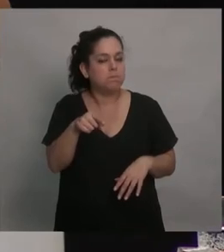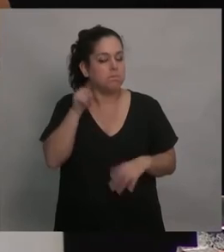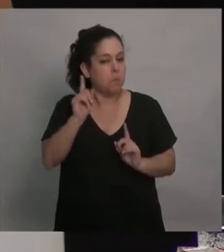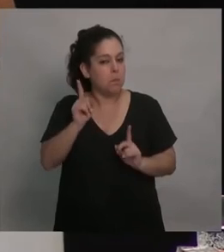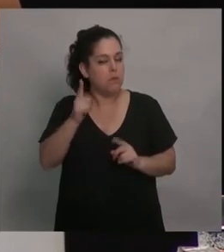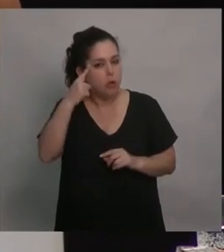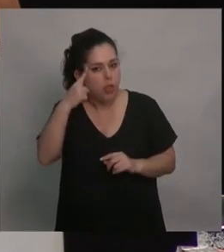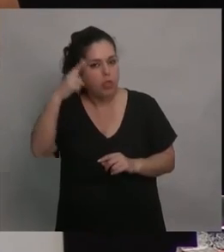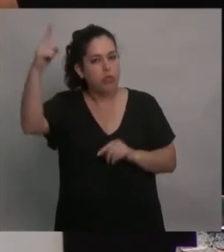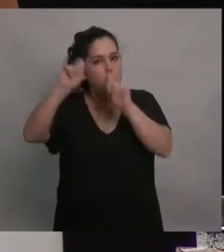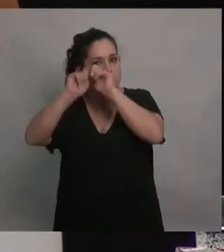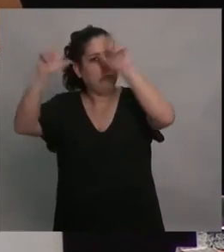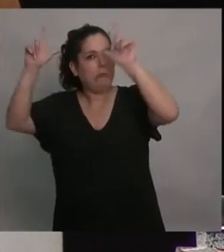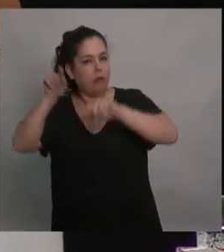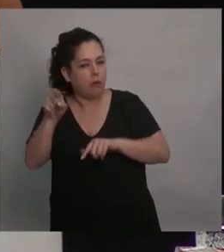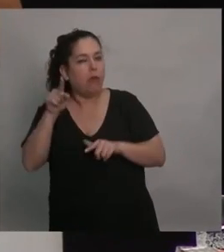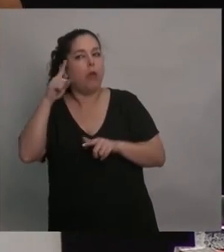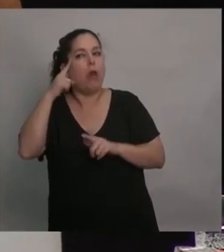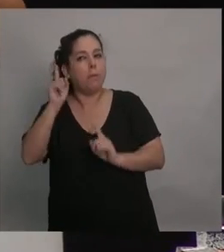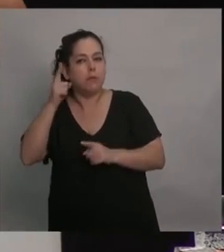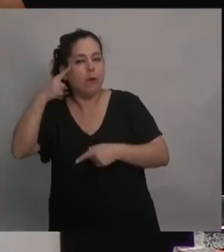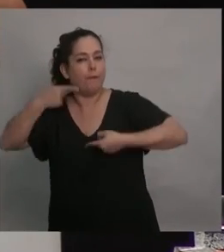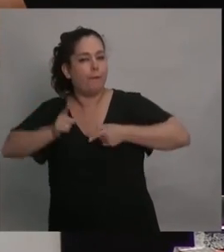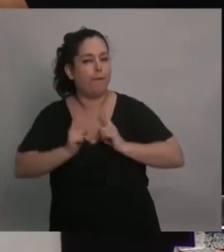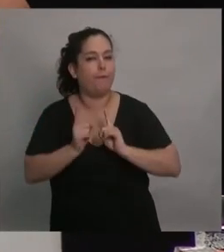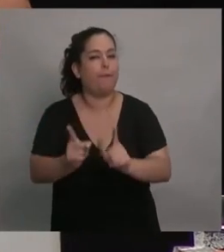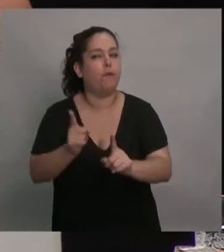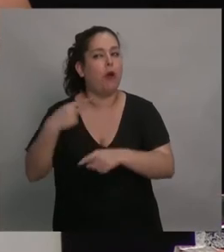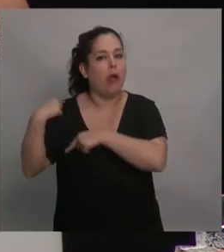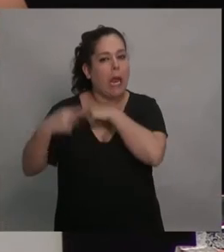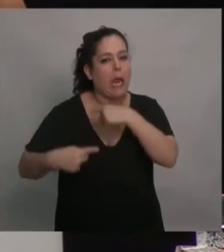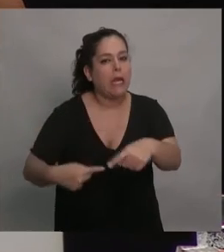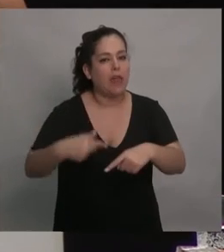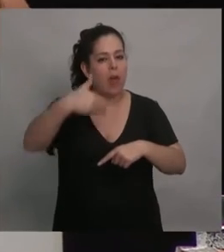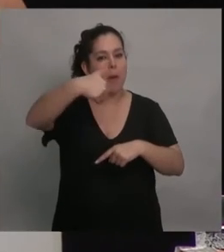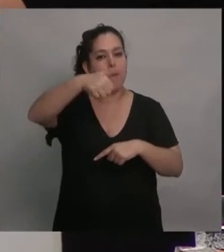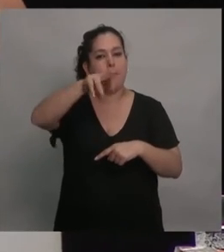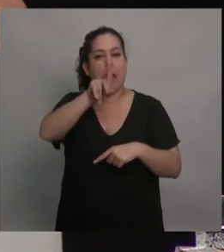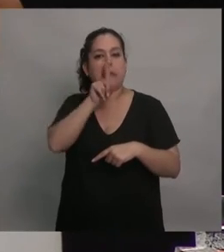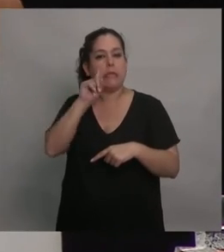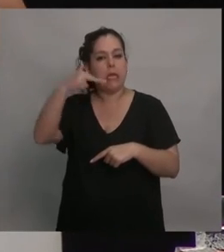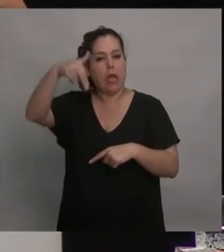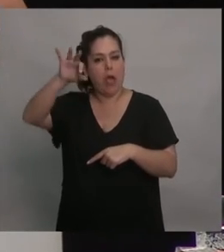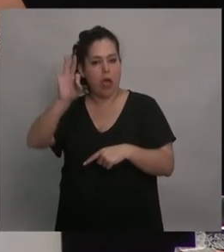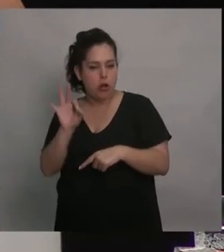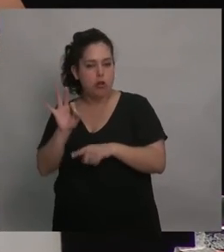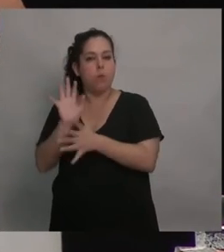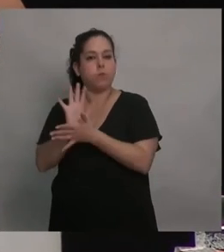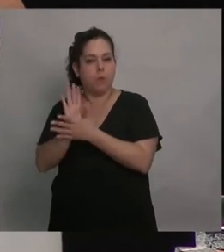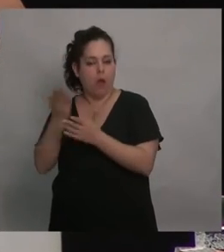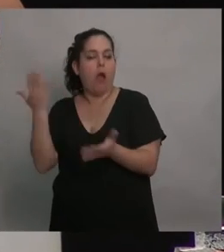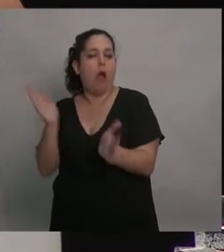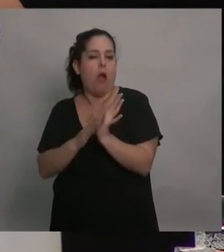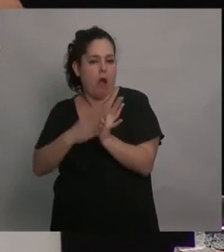esos principios que, siguiendo el legado martiano, conlleva, o sea, caracteriza la